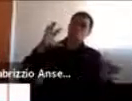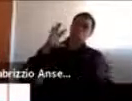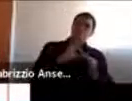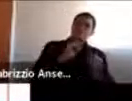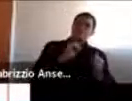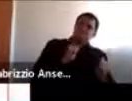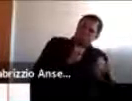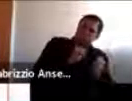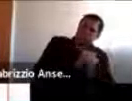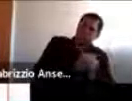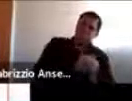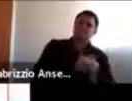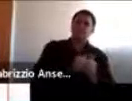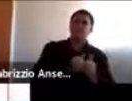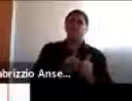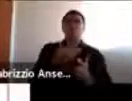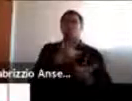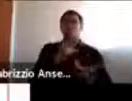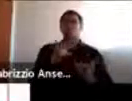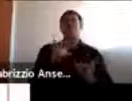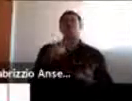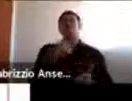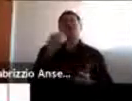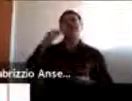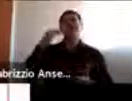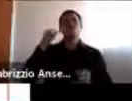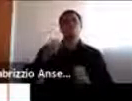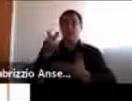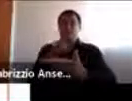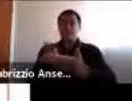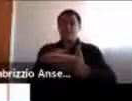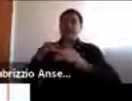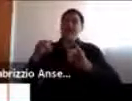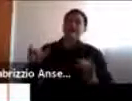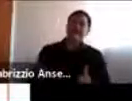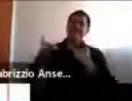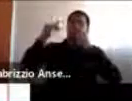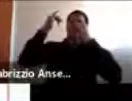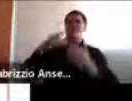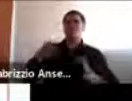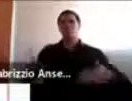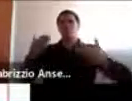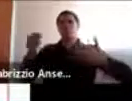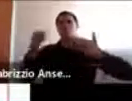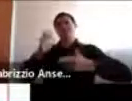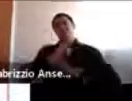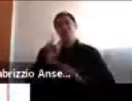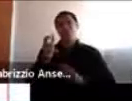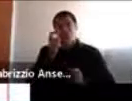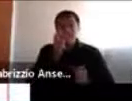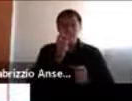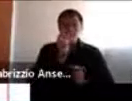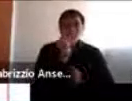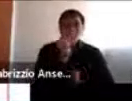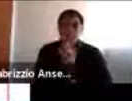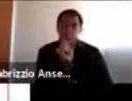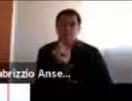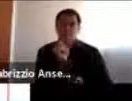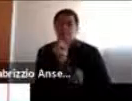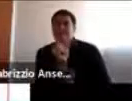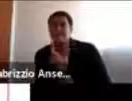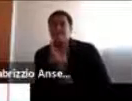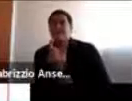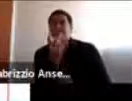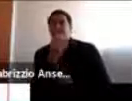hacia la lectura y que finalmente lo puede vincular en este caso con la lectura específica de sí la del reconocimiento de letra y palabra pero a